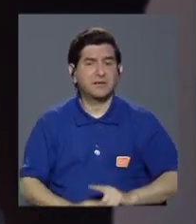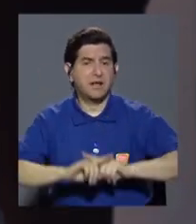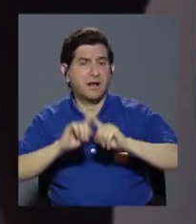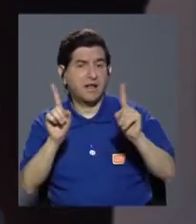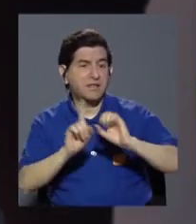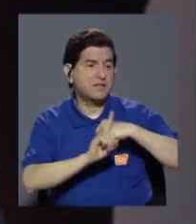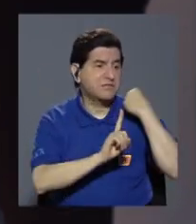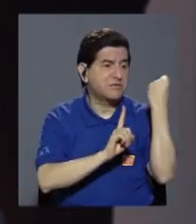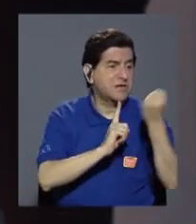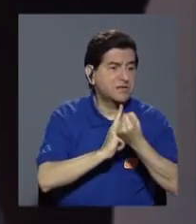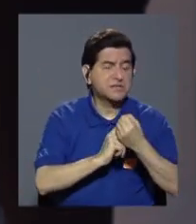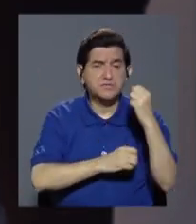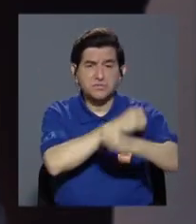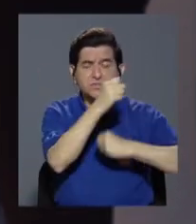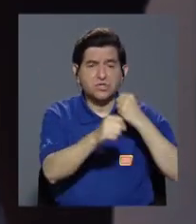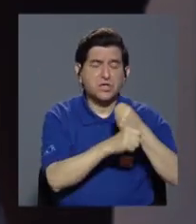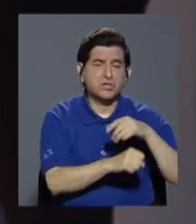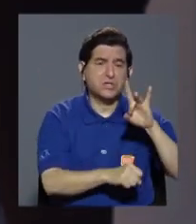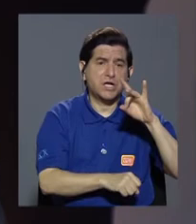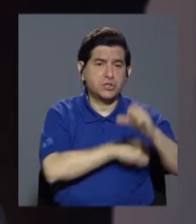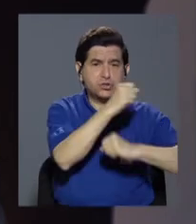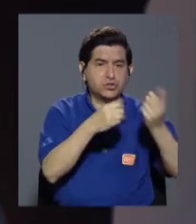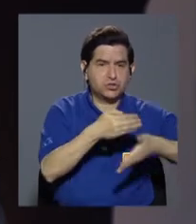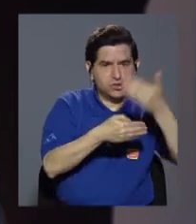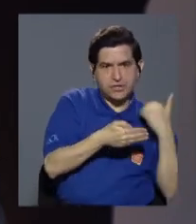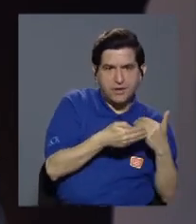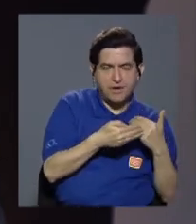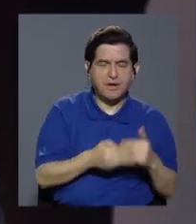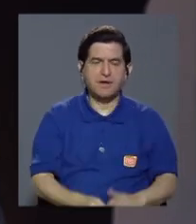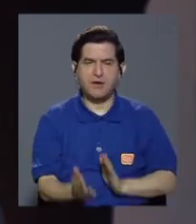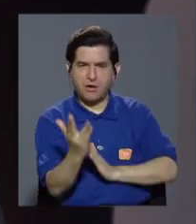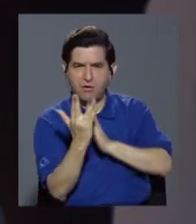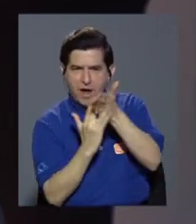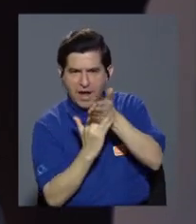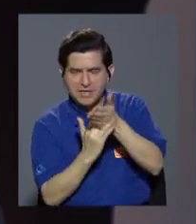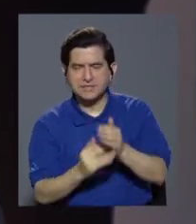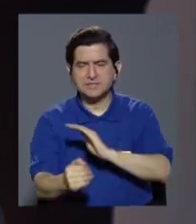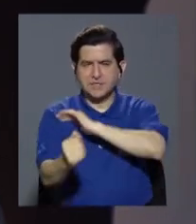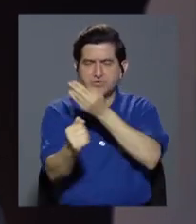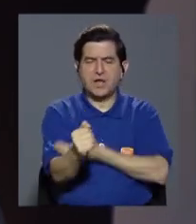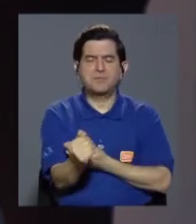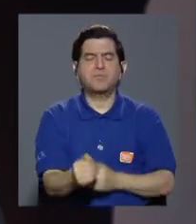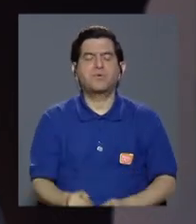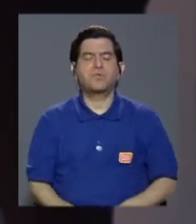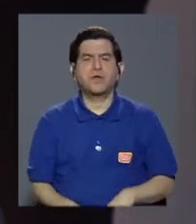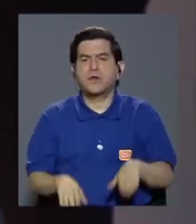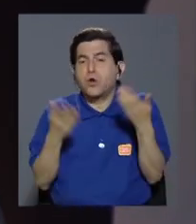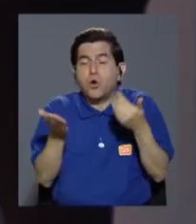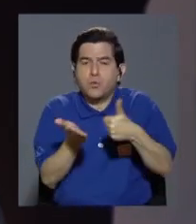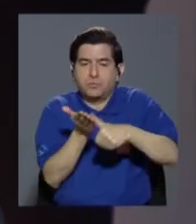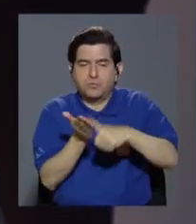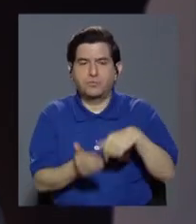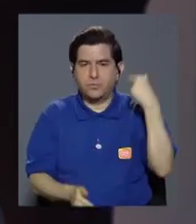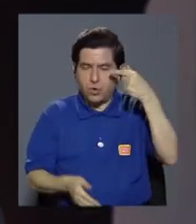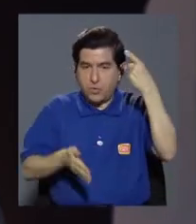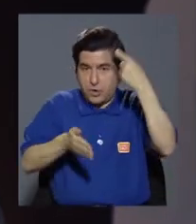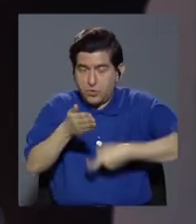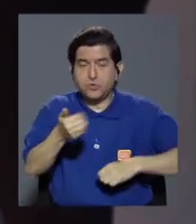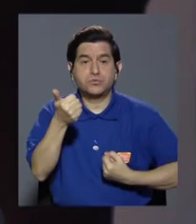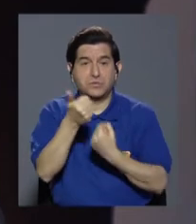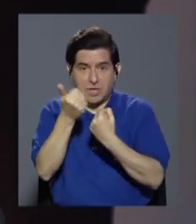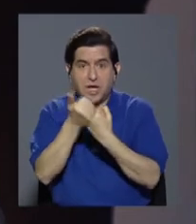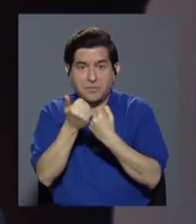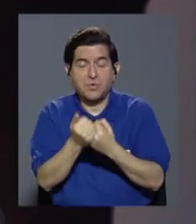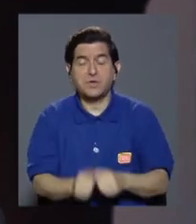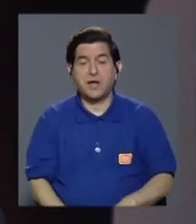sucedía en los años 80 y un acceso al poder vía las elecciones es decir tenemos gobiernos autoritarios que fueron respaldados